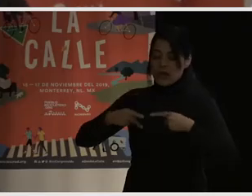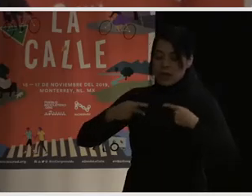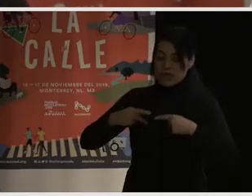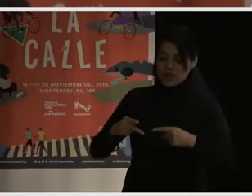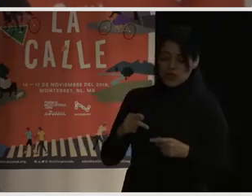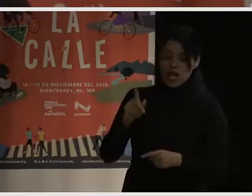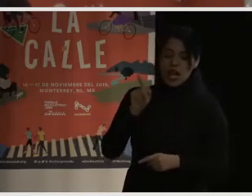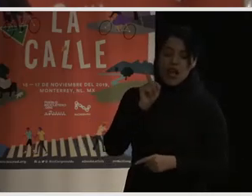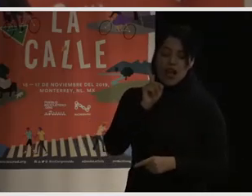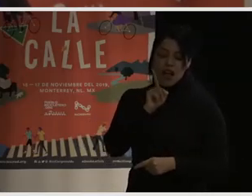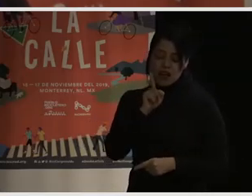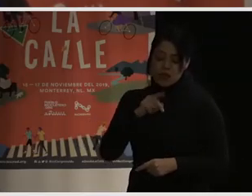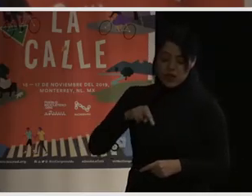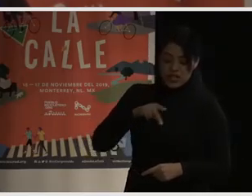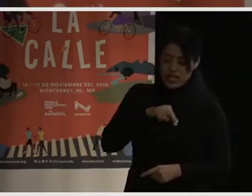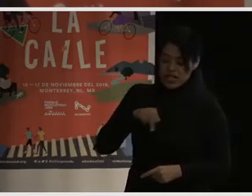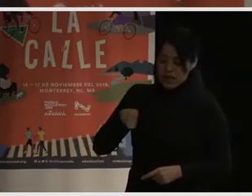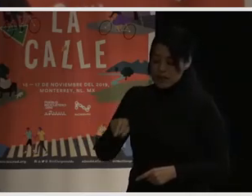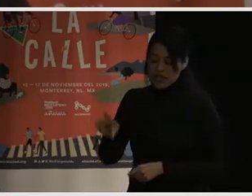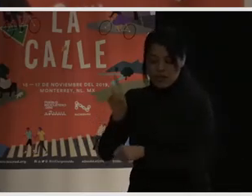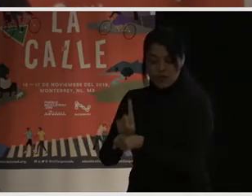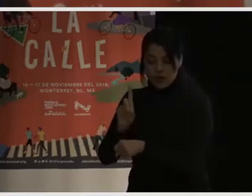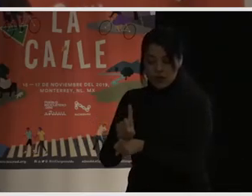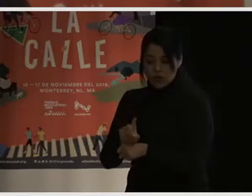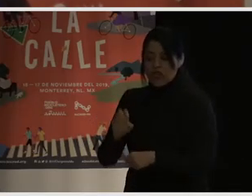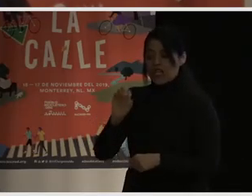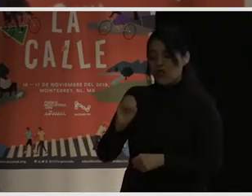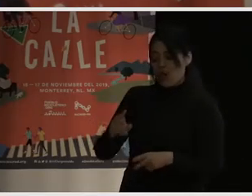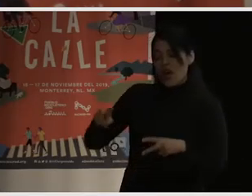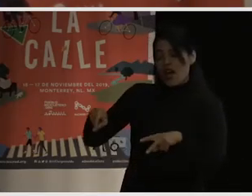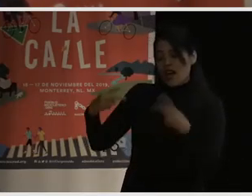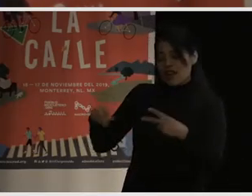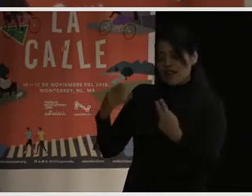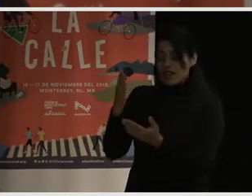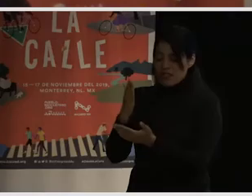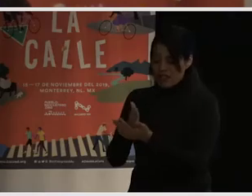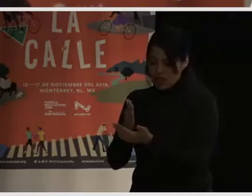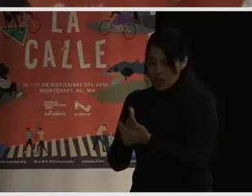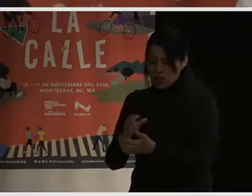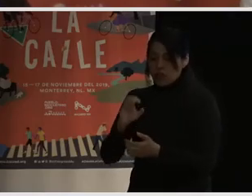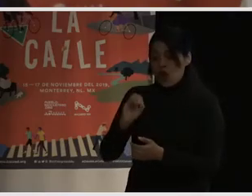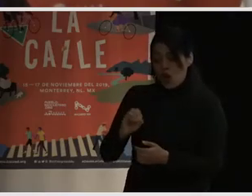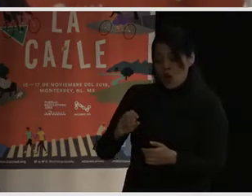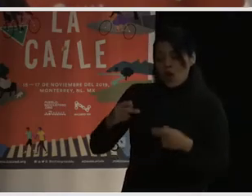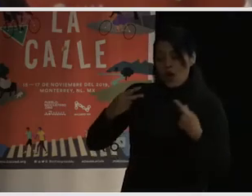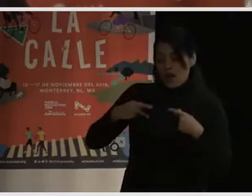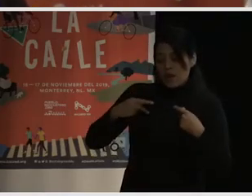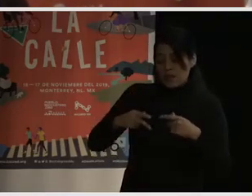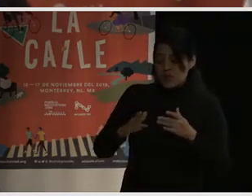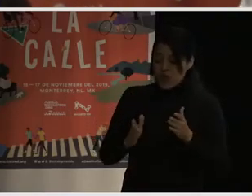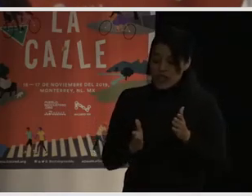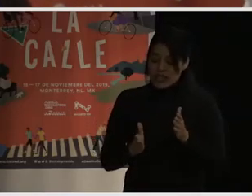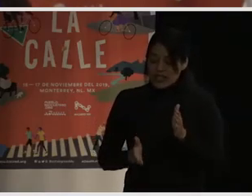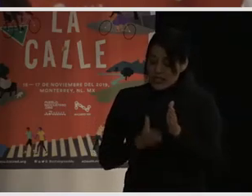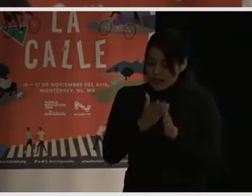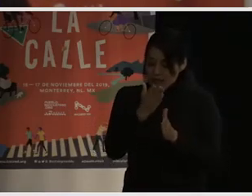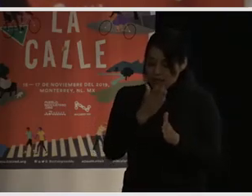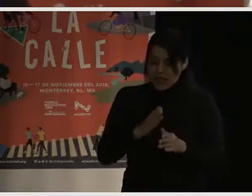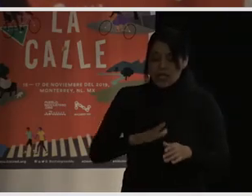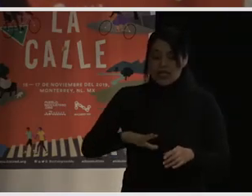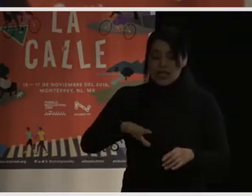días no es vecina pero tiene que pasar por ahí para ir al mercado o al al obrero que viene de la esas colonias populares